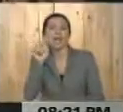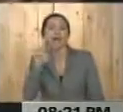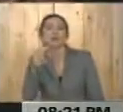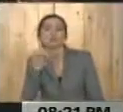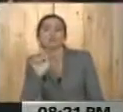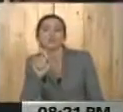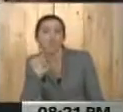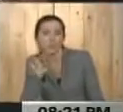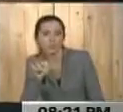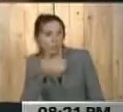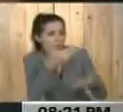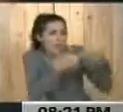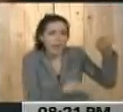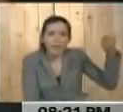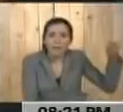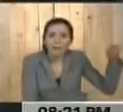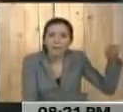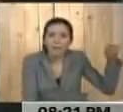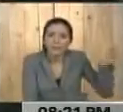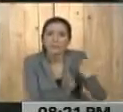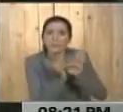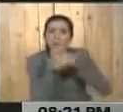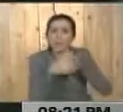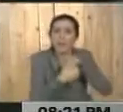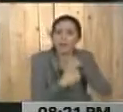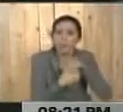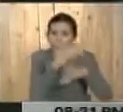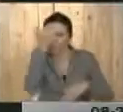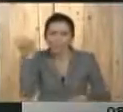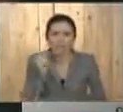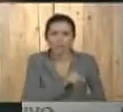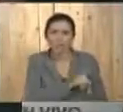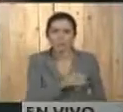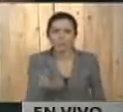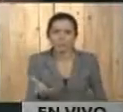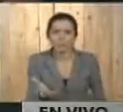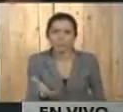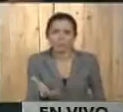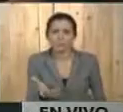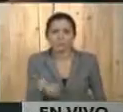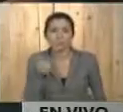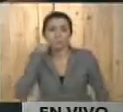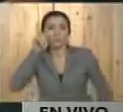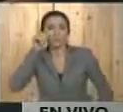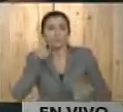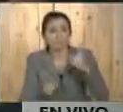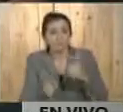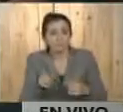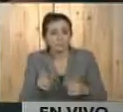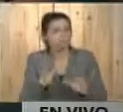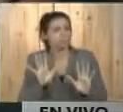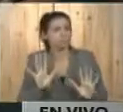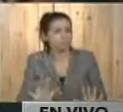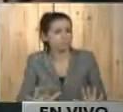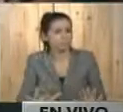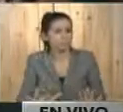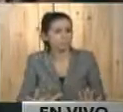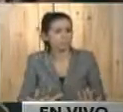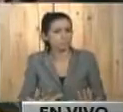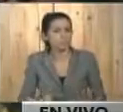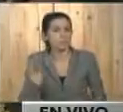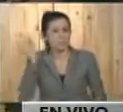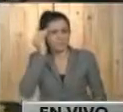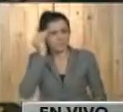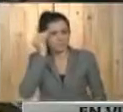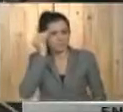la carta de Jamaica, y de alguna manera llevar a la práctica mis